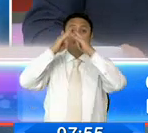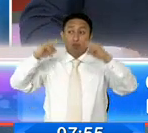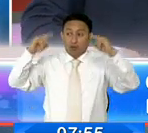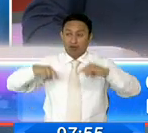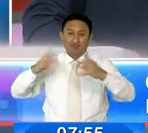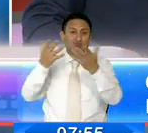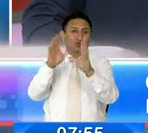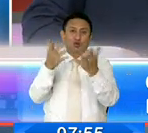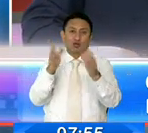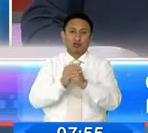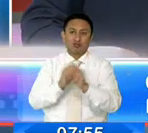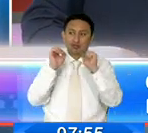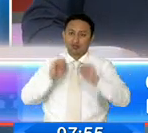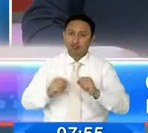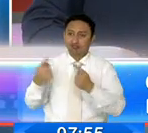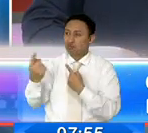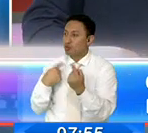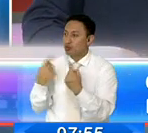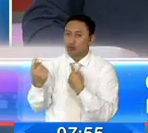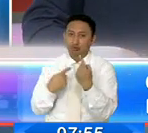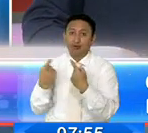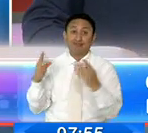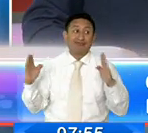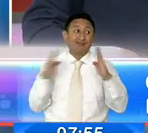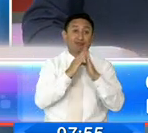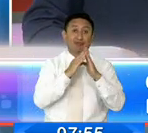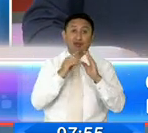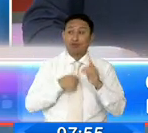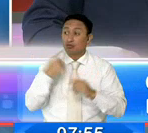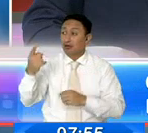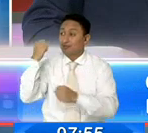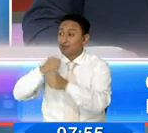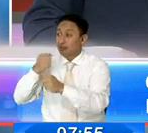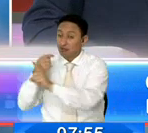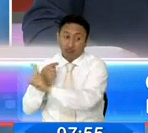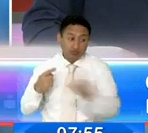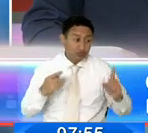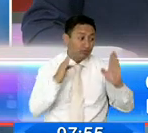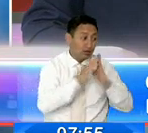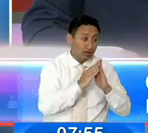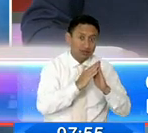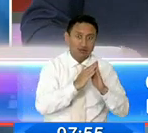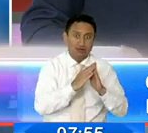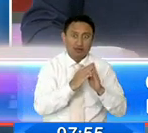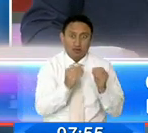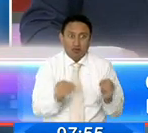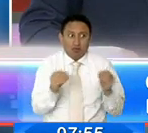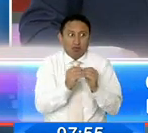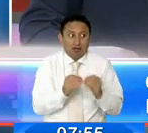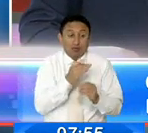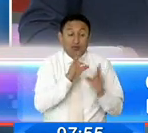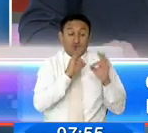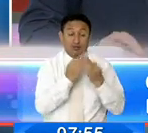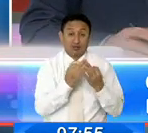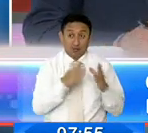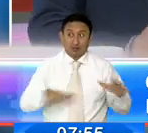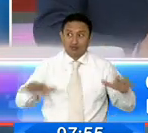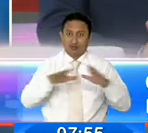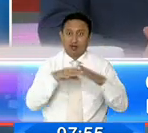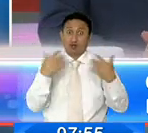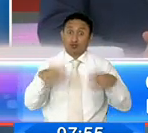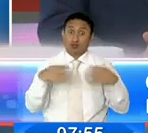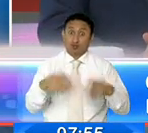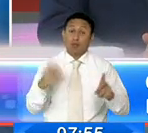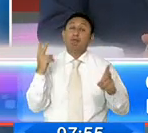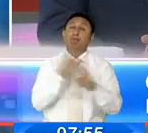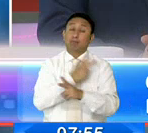La interacción con el domicilio de los trabajadores, pues, es inmediata, y con familiares y todo, entonces la contaminación, pues,